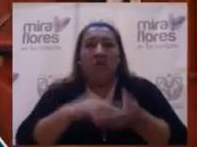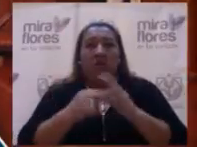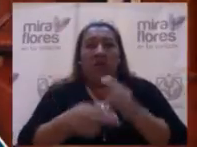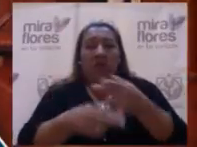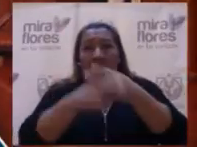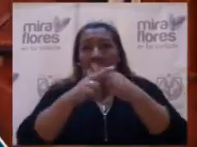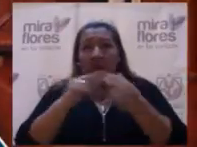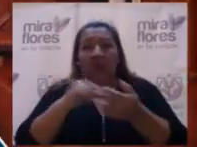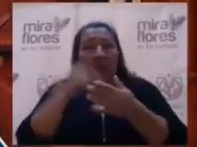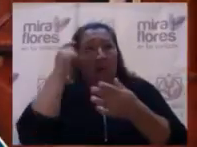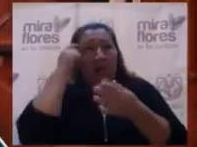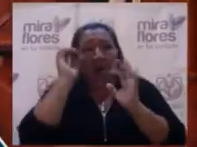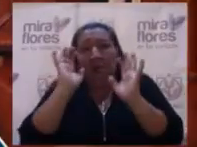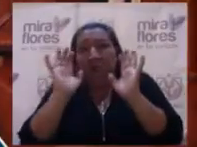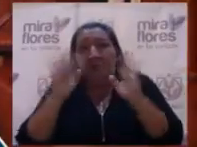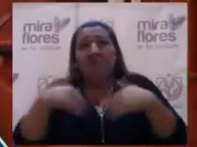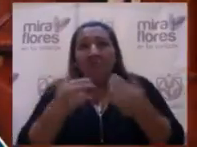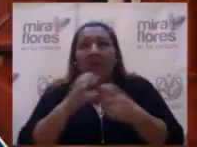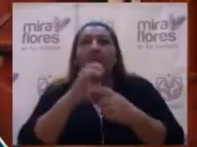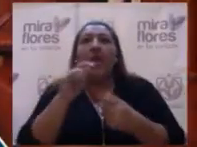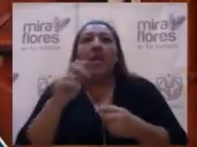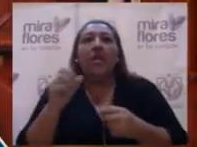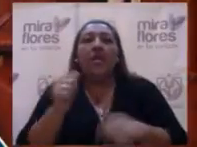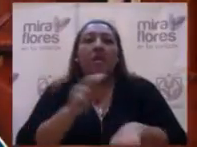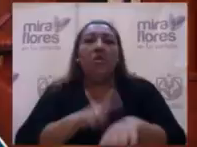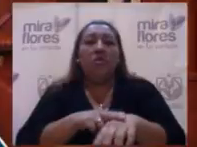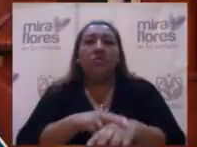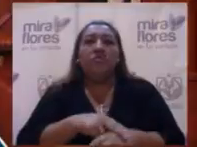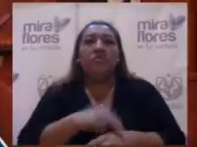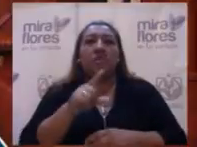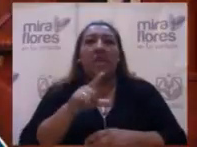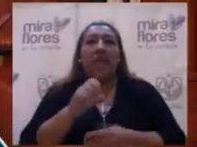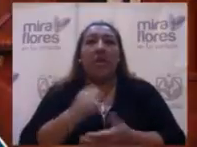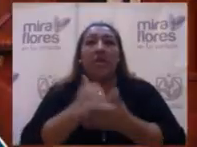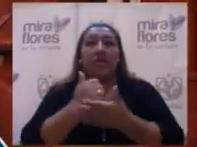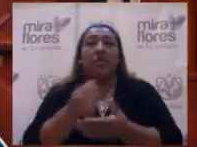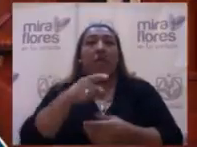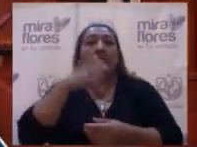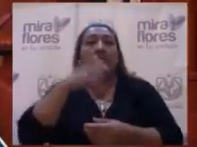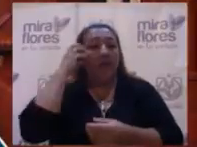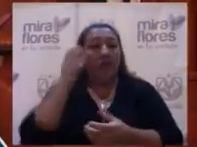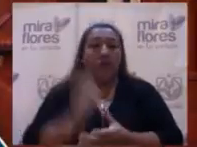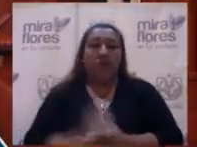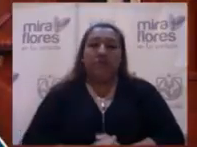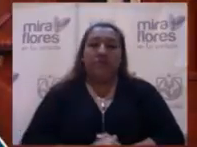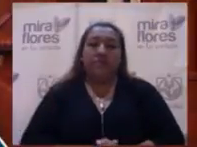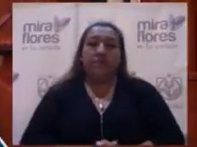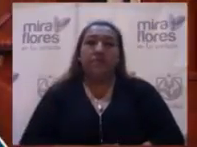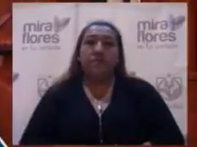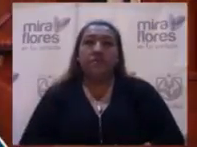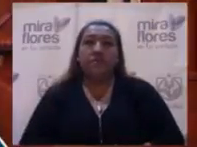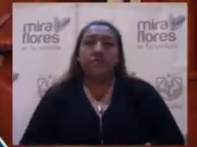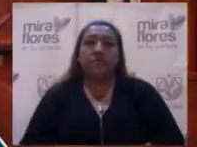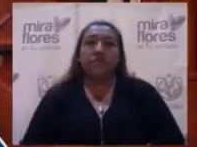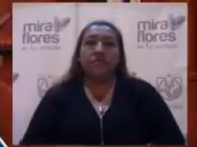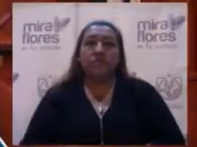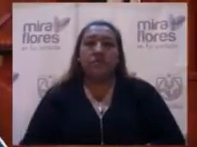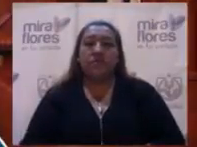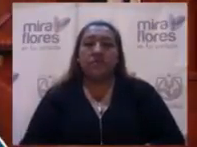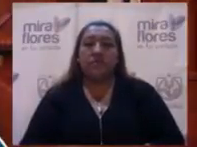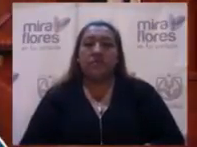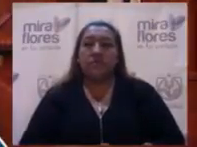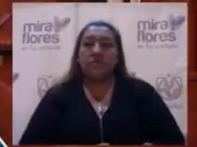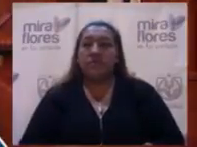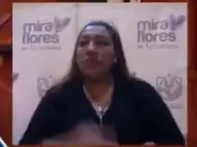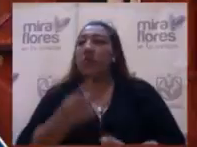prestación, que es la prestación de la apuesta, en este caso del Leicol, en beneficio de Miraflores. Y lo que se